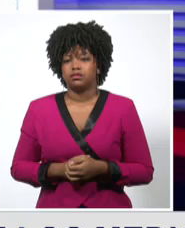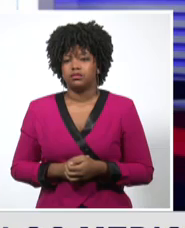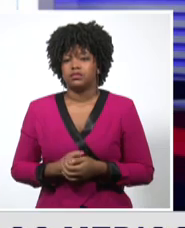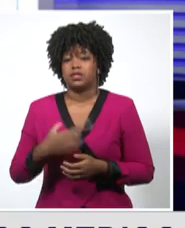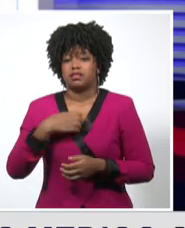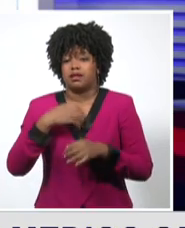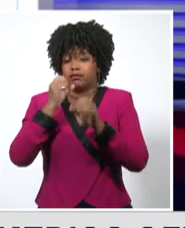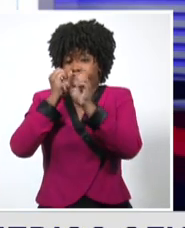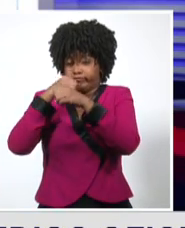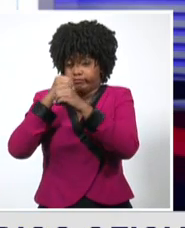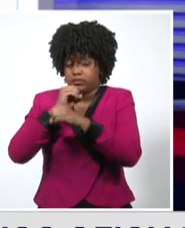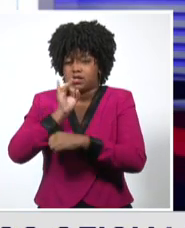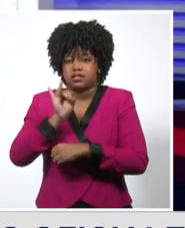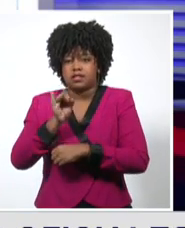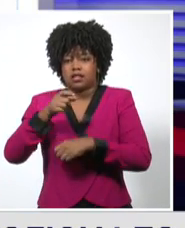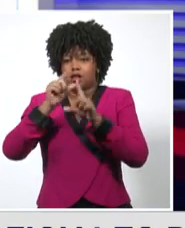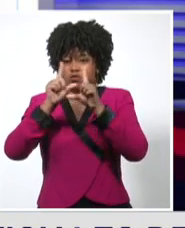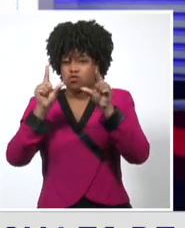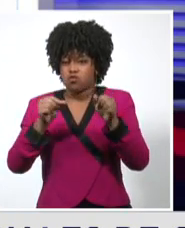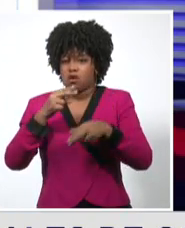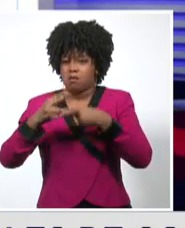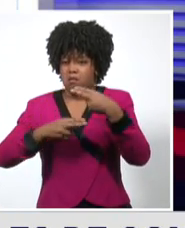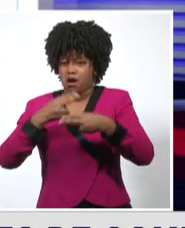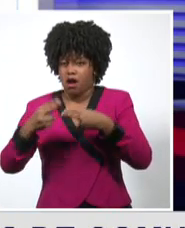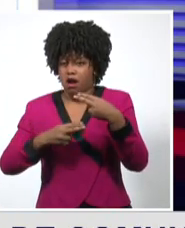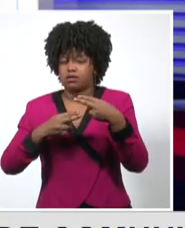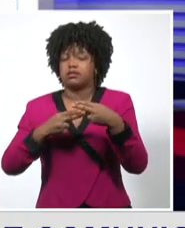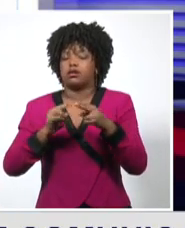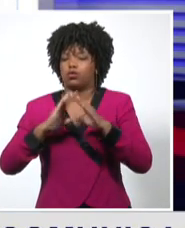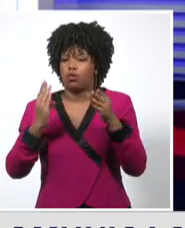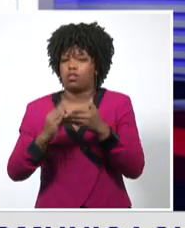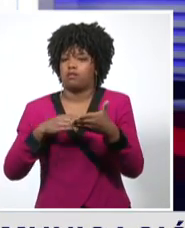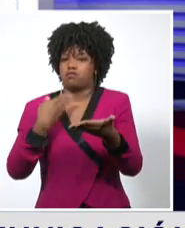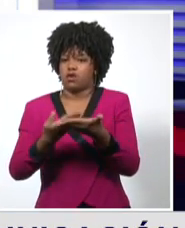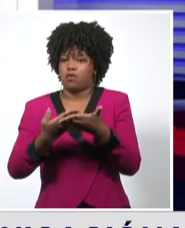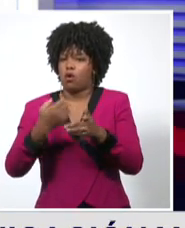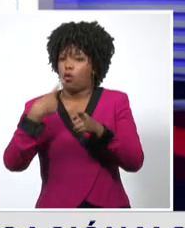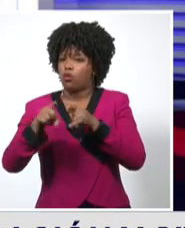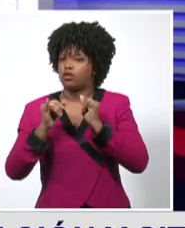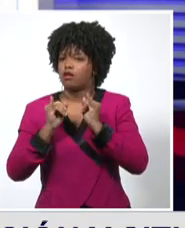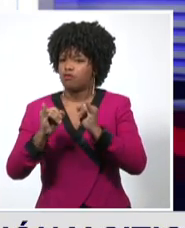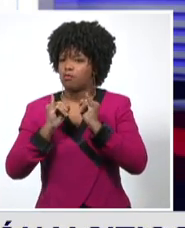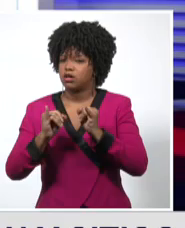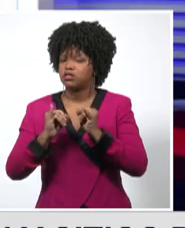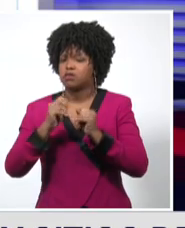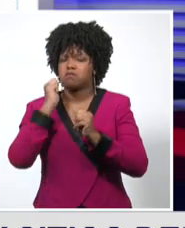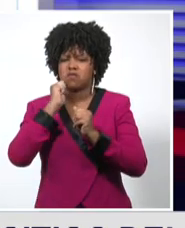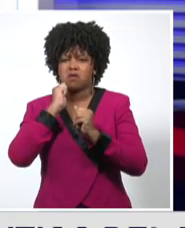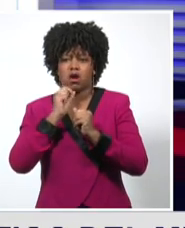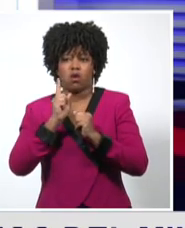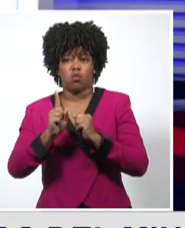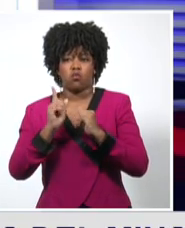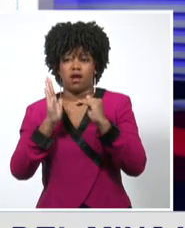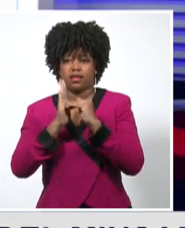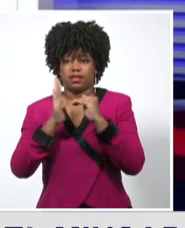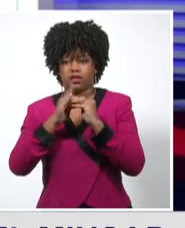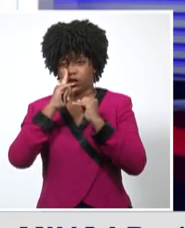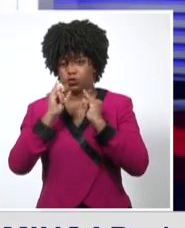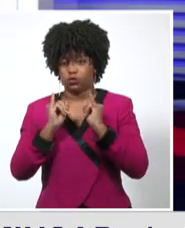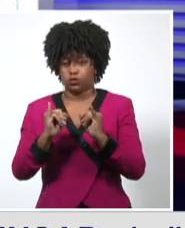el país para realizar estos análisis. Otras precisiones usted las tendrá a la 1 de la tarde en la emisión del